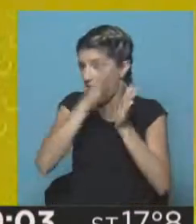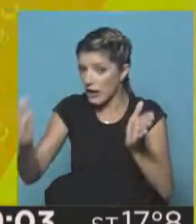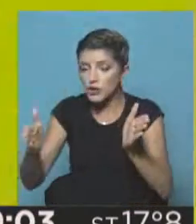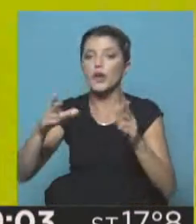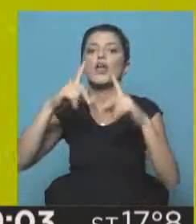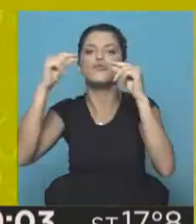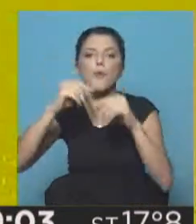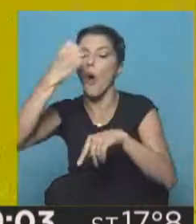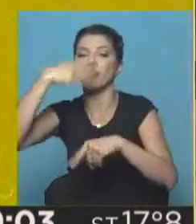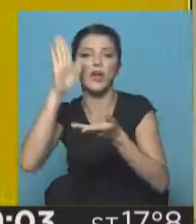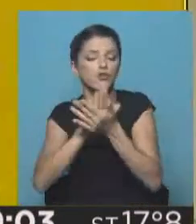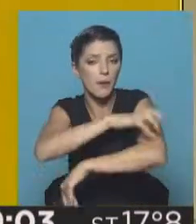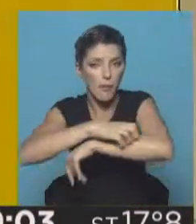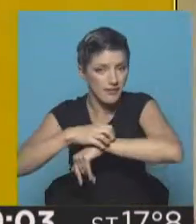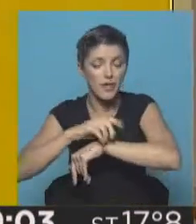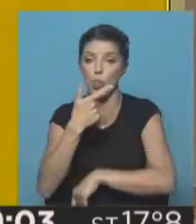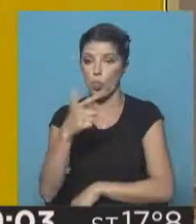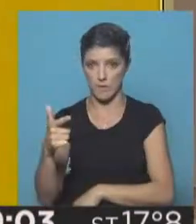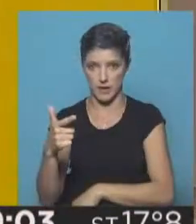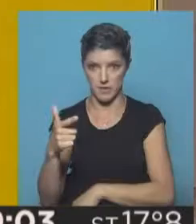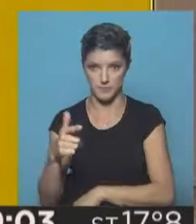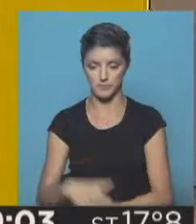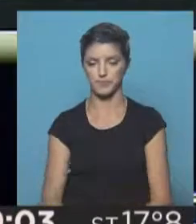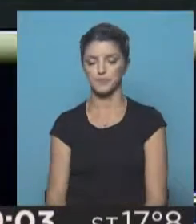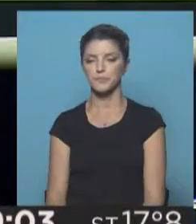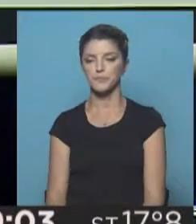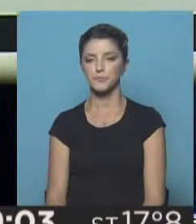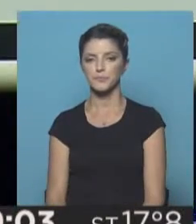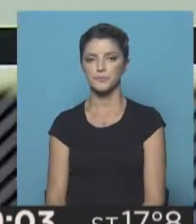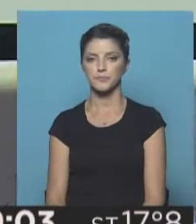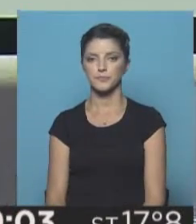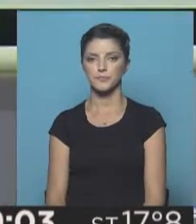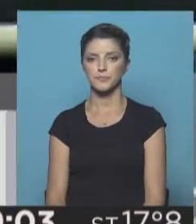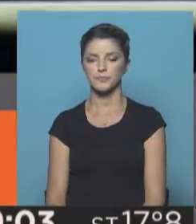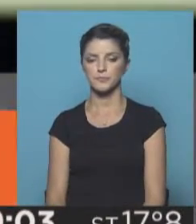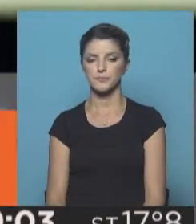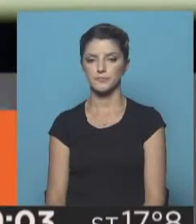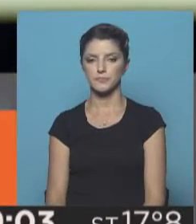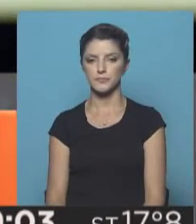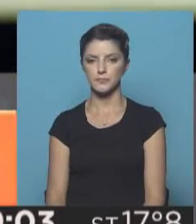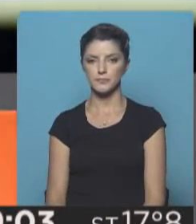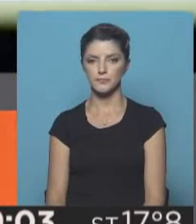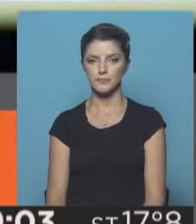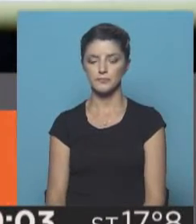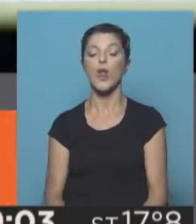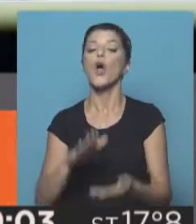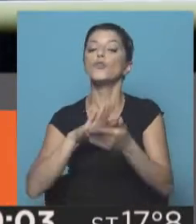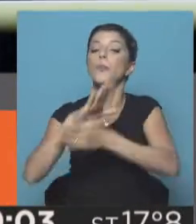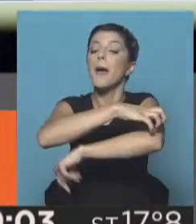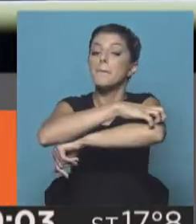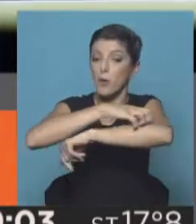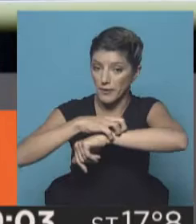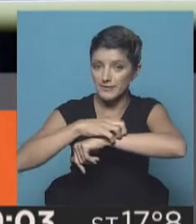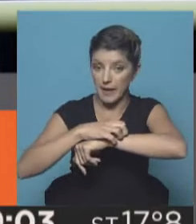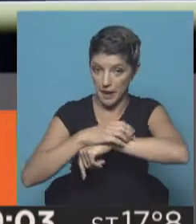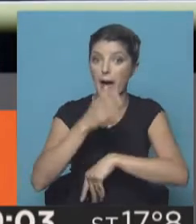estadísticas oficiales cuando fue intervenido el INDEC por Guillermo Moreno. El indicador de pobreza en términos